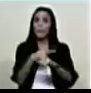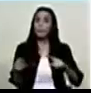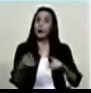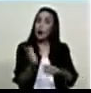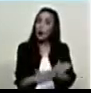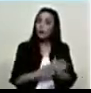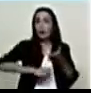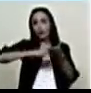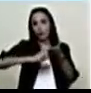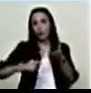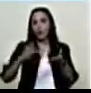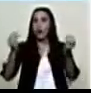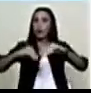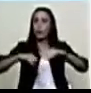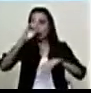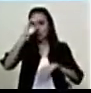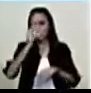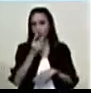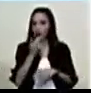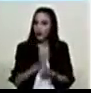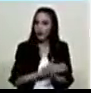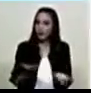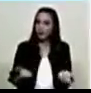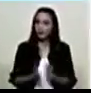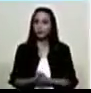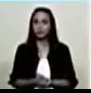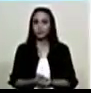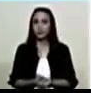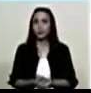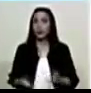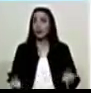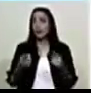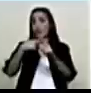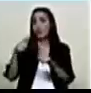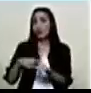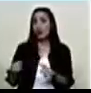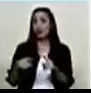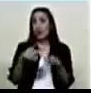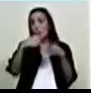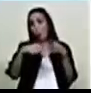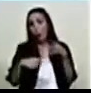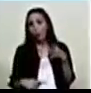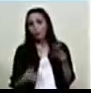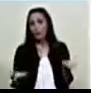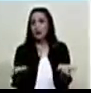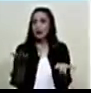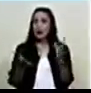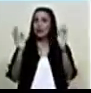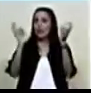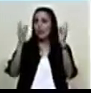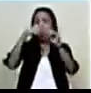documento de Santo Domingo, de República Dominicana. Si hay más temas, siempre hay tiempo para